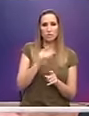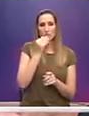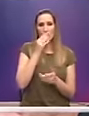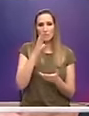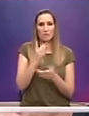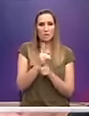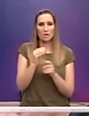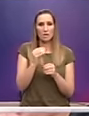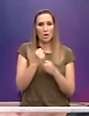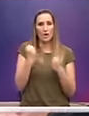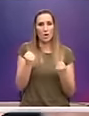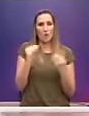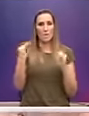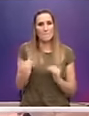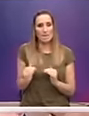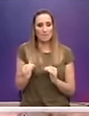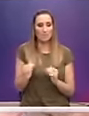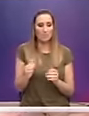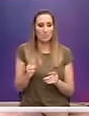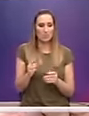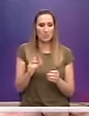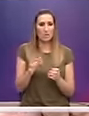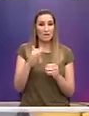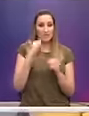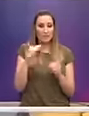científicamente está probado que eso